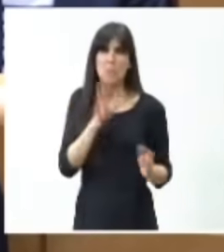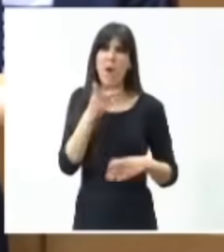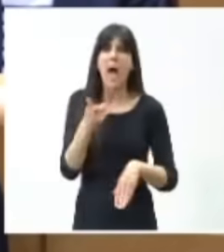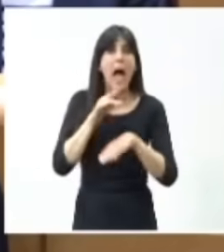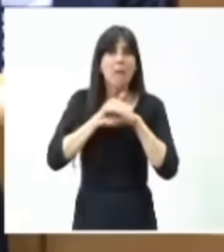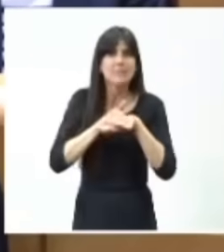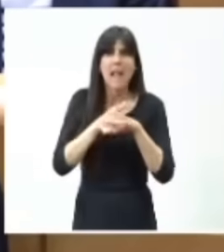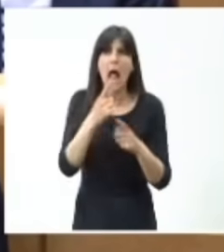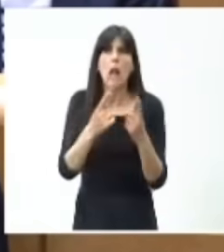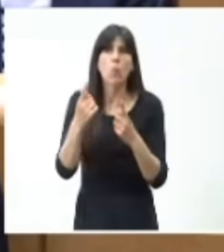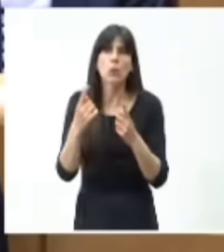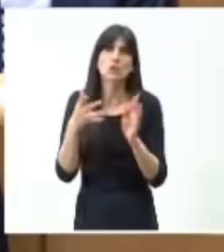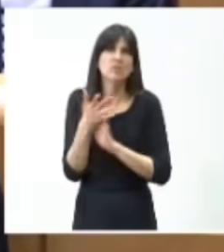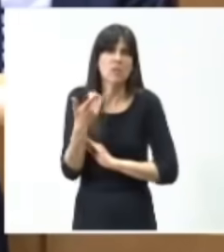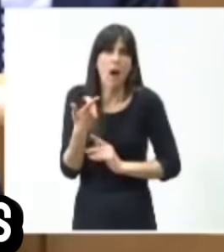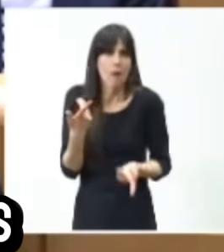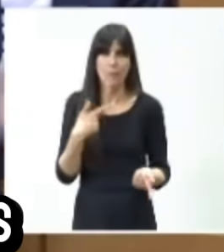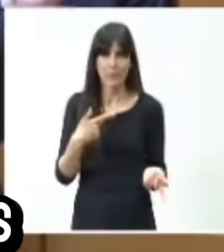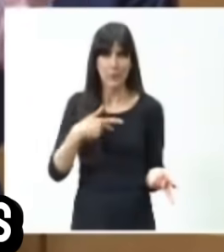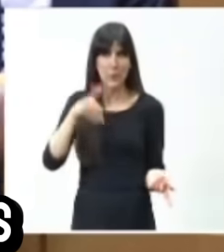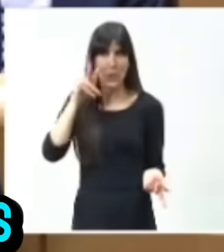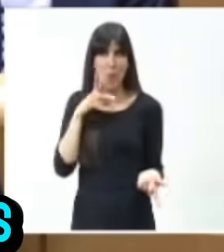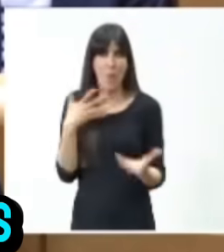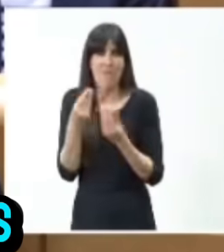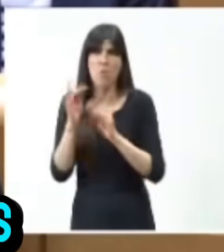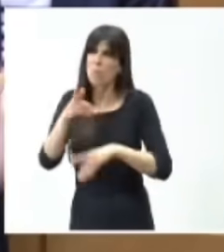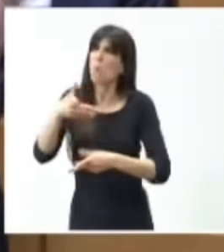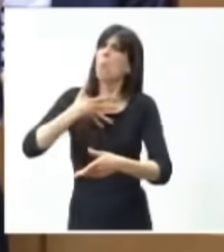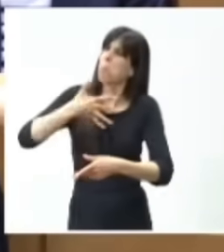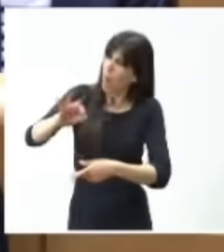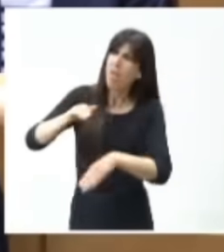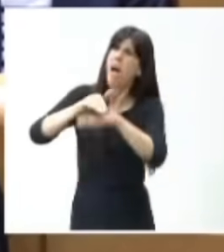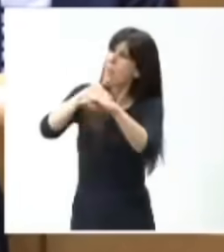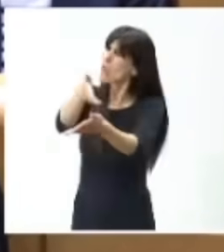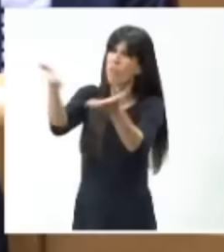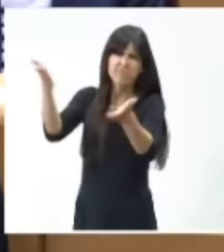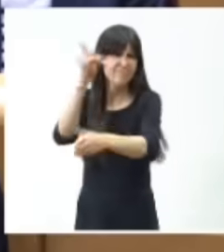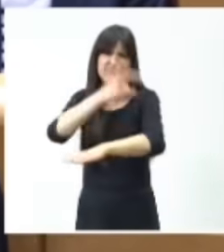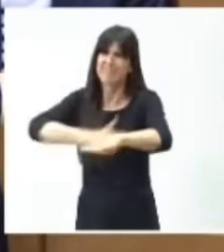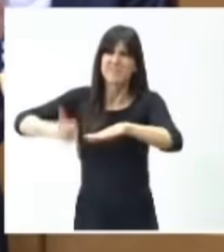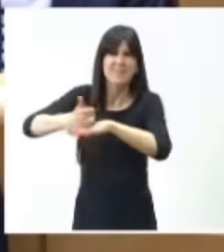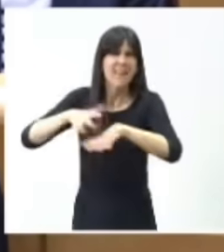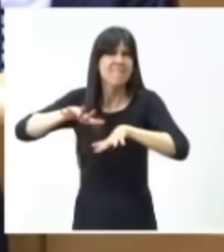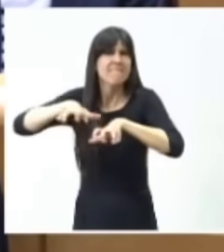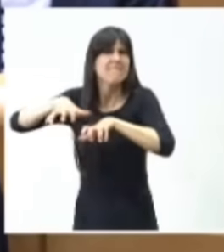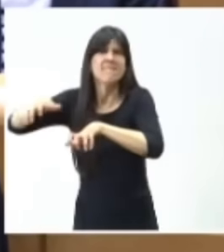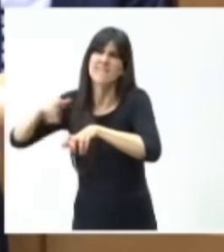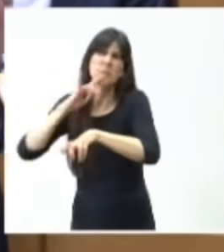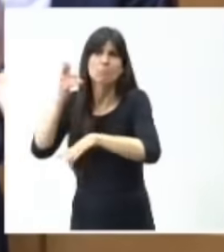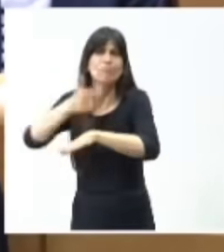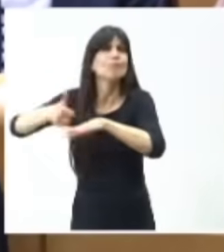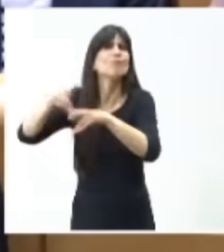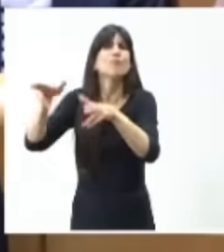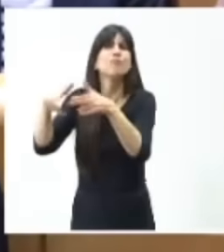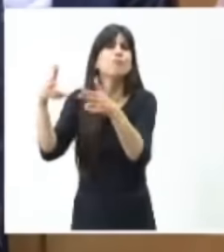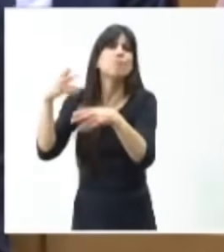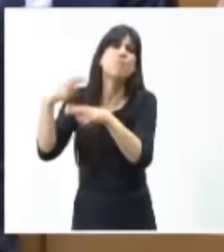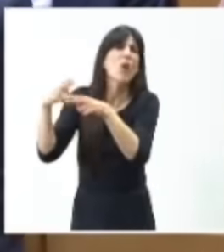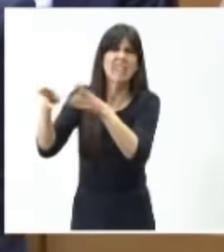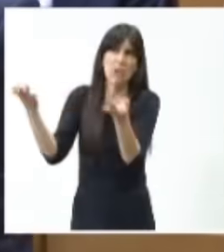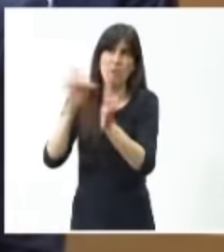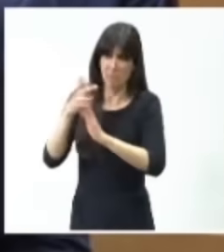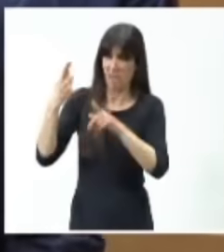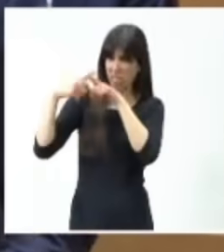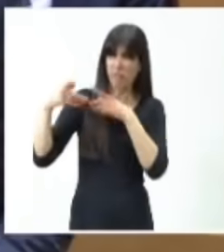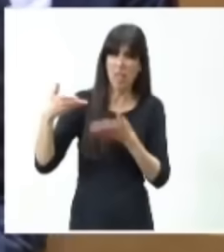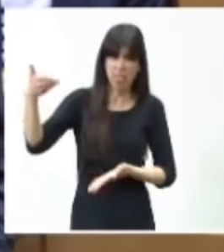que algunos no nos permitimos el lujo de tener. Ustedes pueden tenerlas y llegar a lo más alto, a lo más alto de su partido. Fíjese la diferencia entre